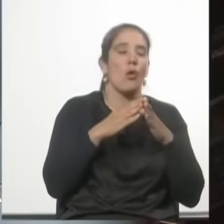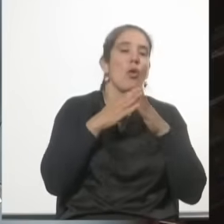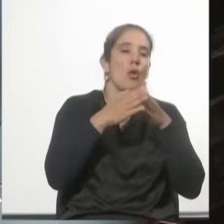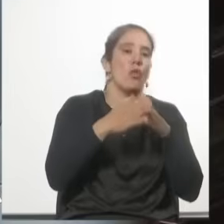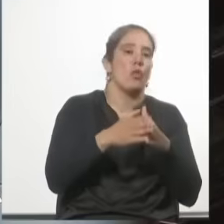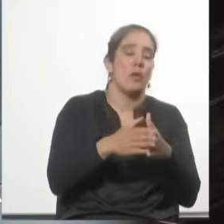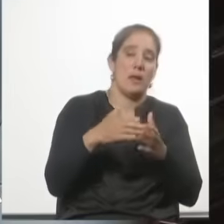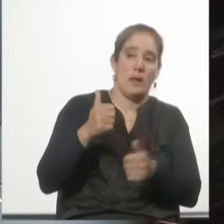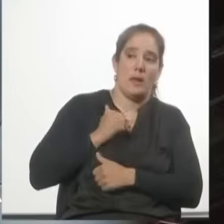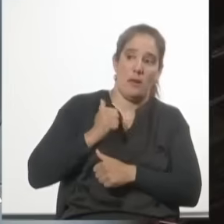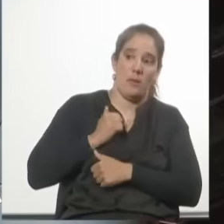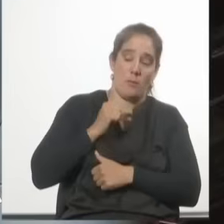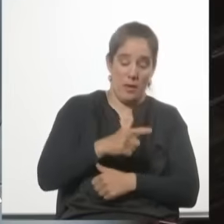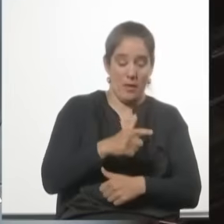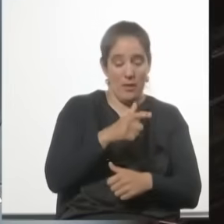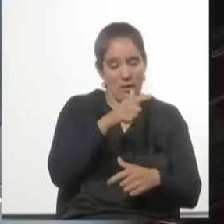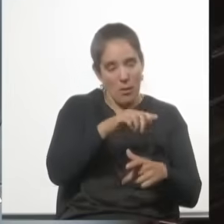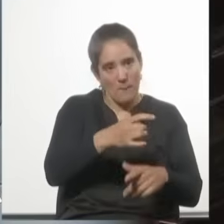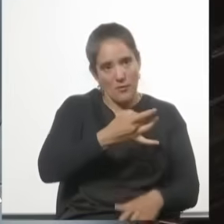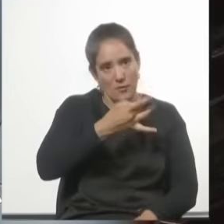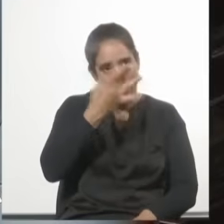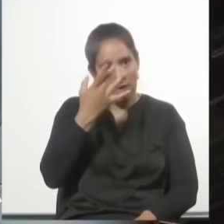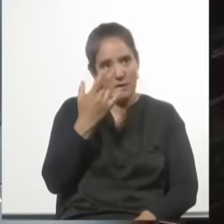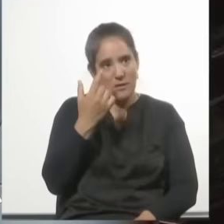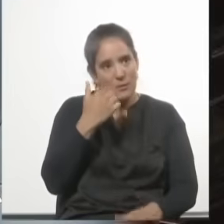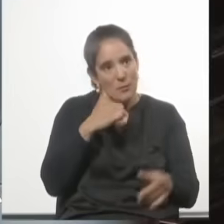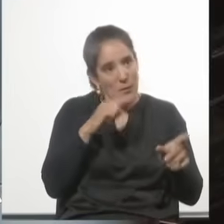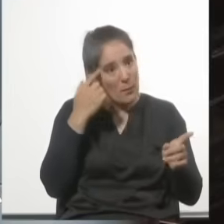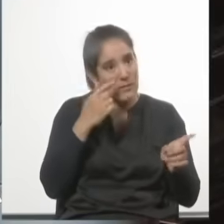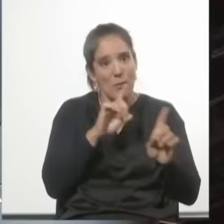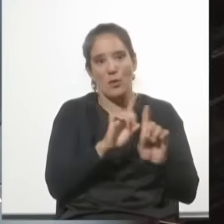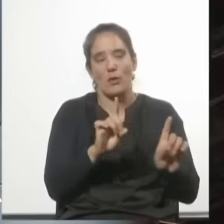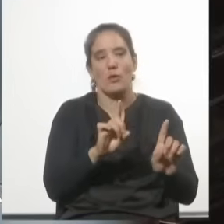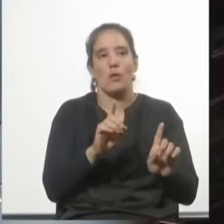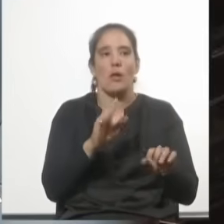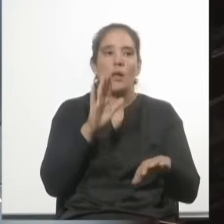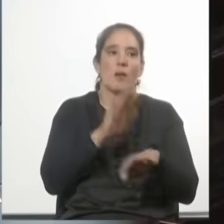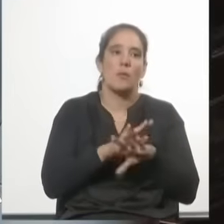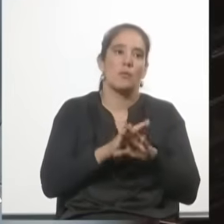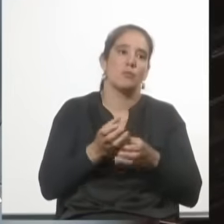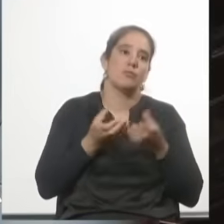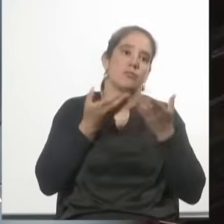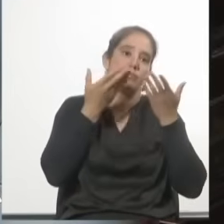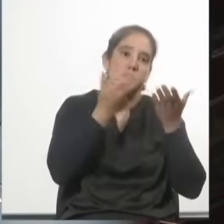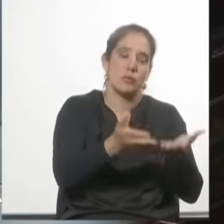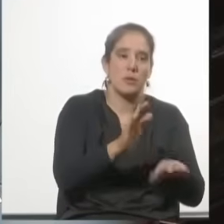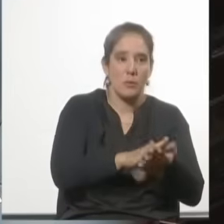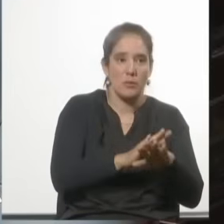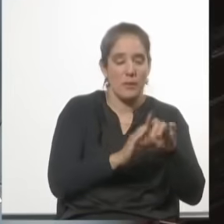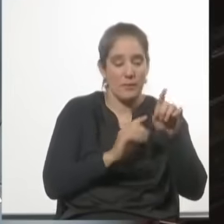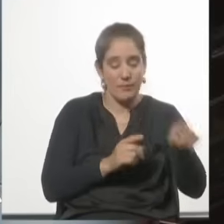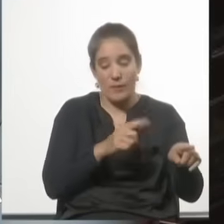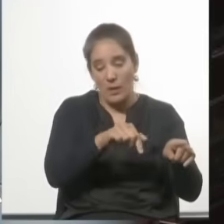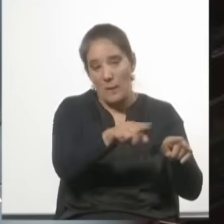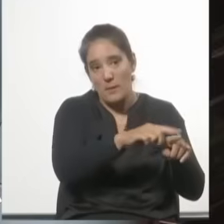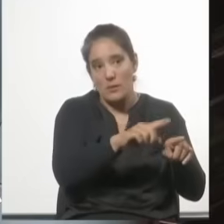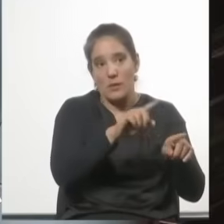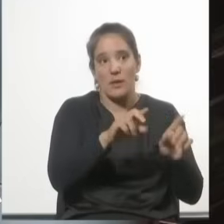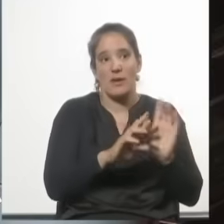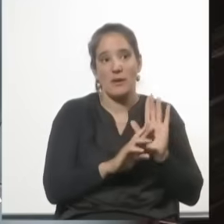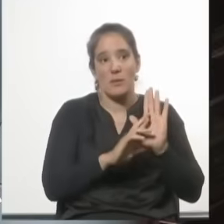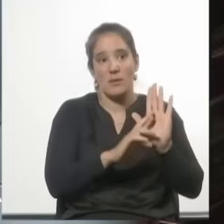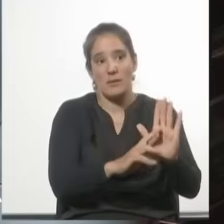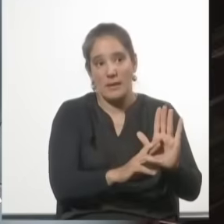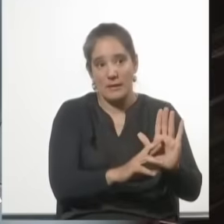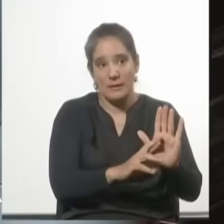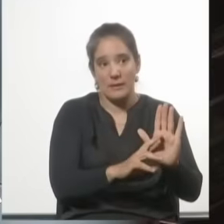cuanto a su profesionalismo técnico, nos pareció inapropiado encomendarle semejante responsabilidad para actuar nada menos que